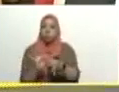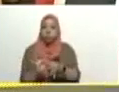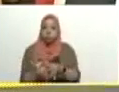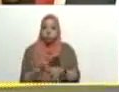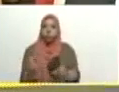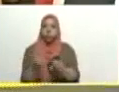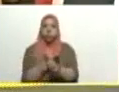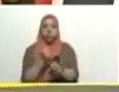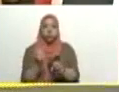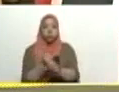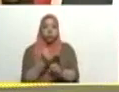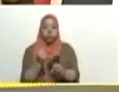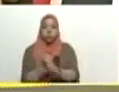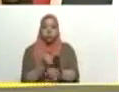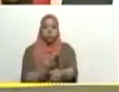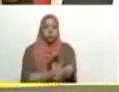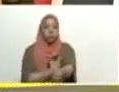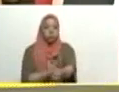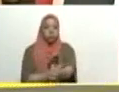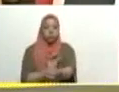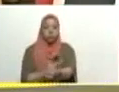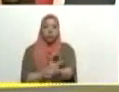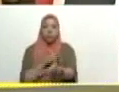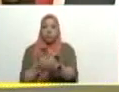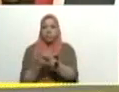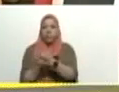trabajando en hermandad y buena vecindad,